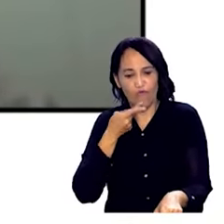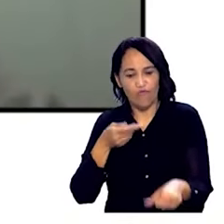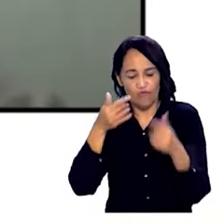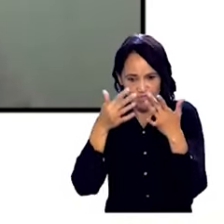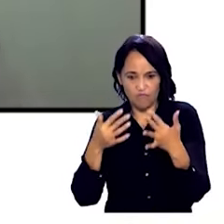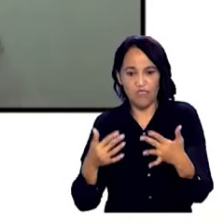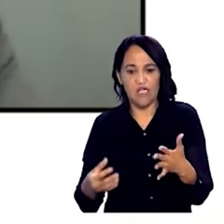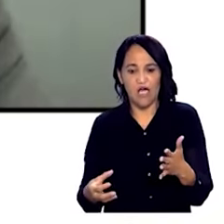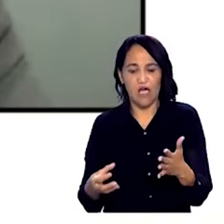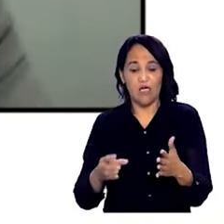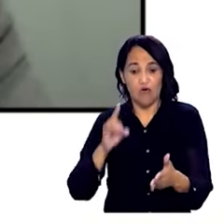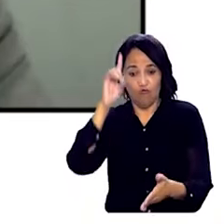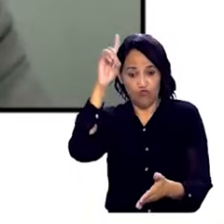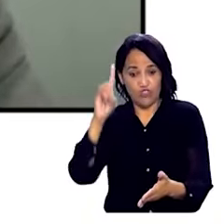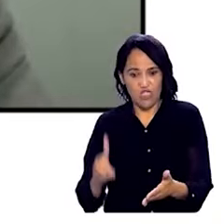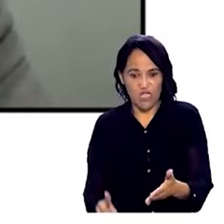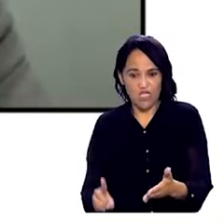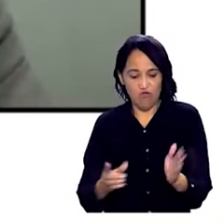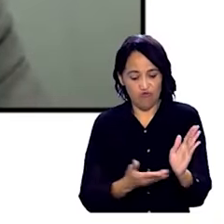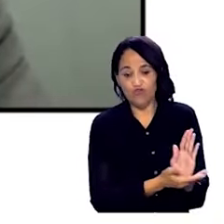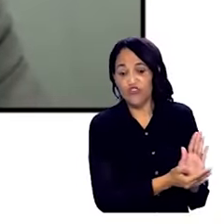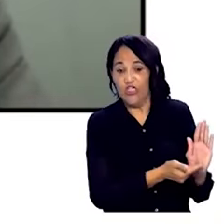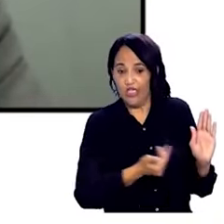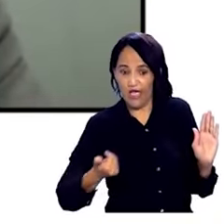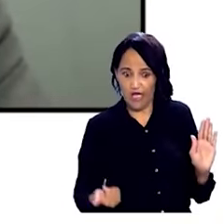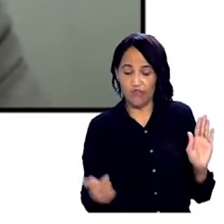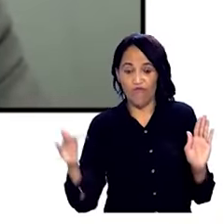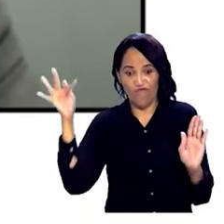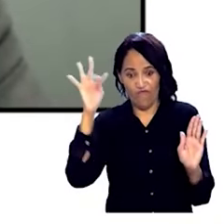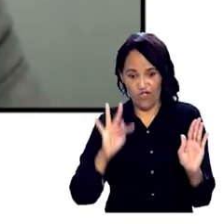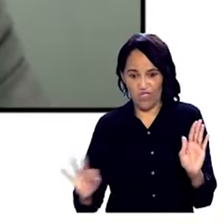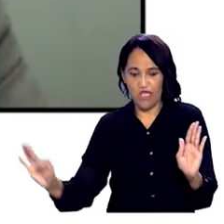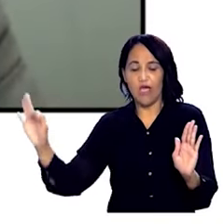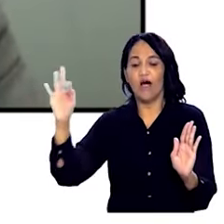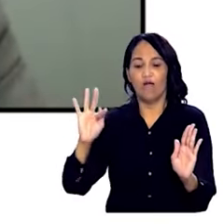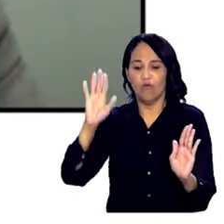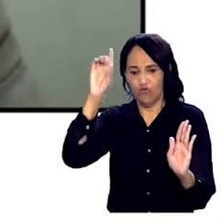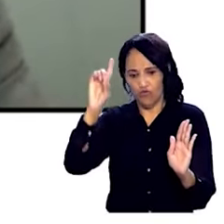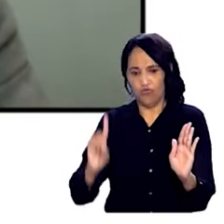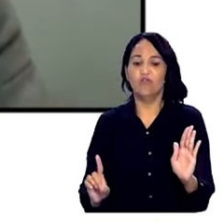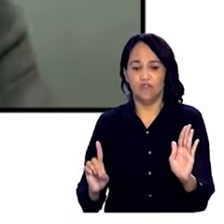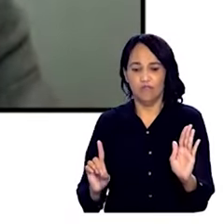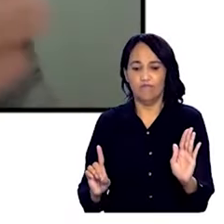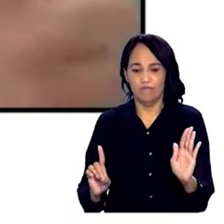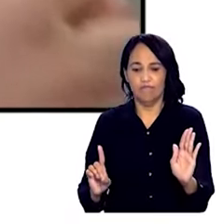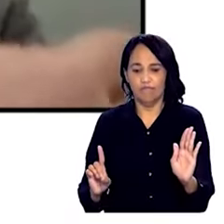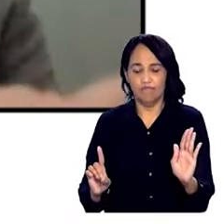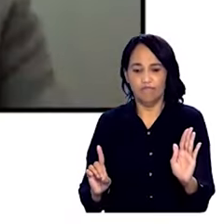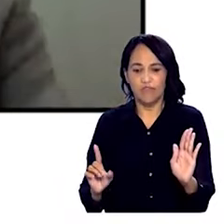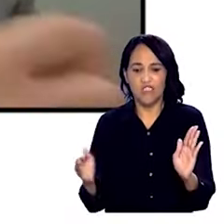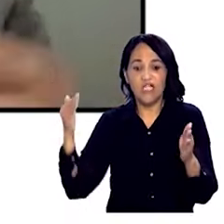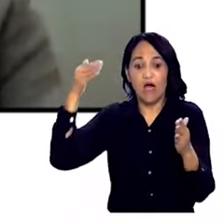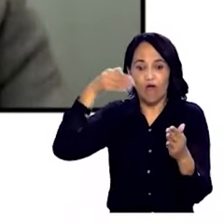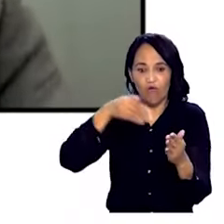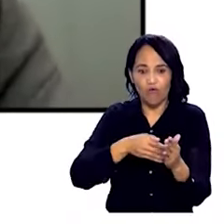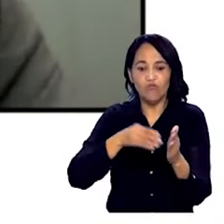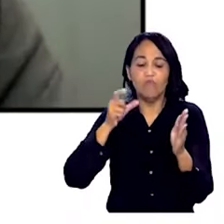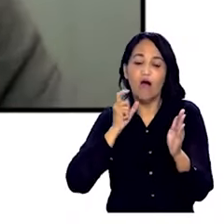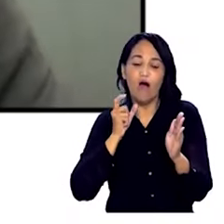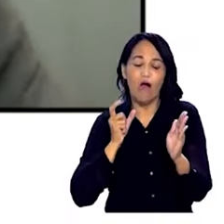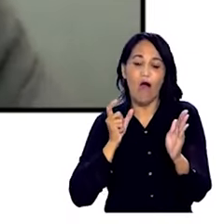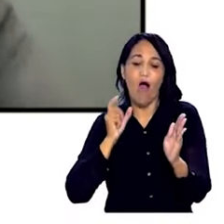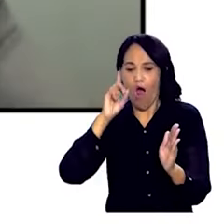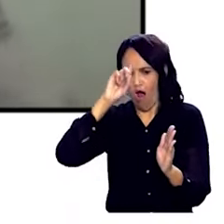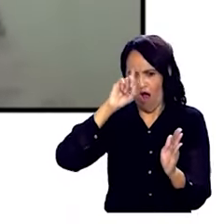con del derech la última palabra para interpretar Y corregir errores interpretación de Los tribunales